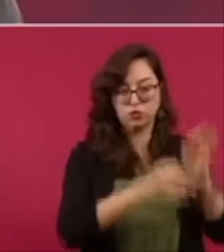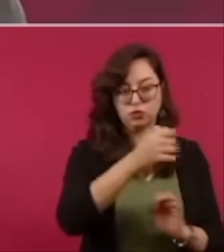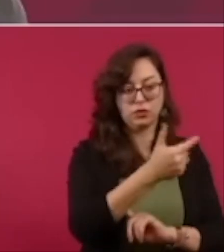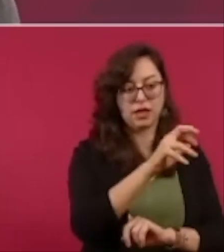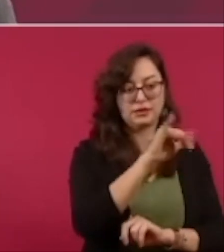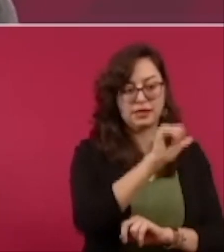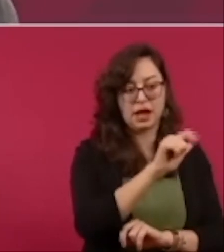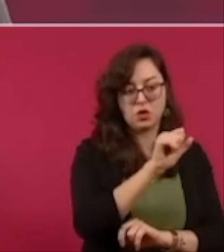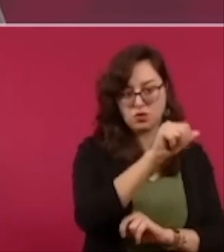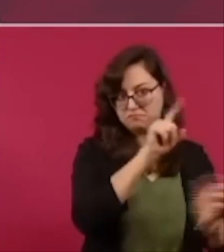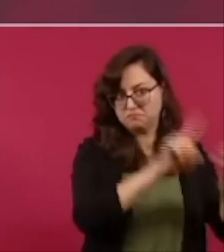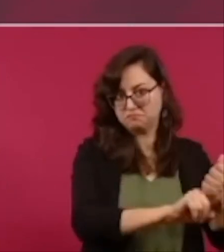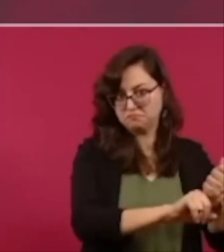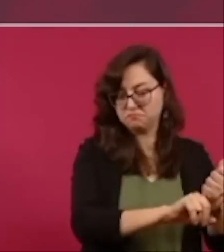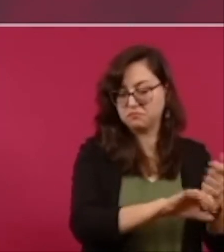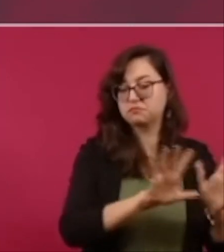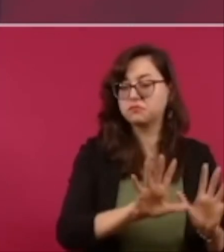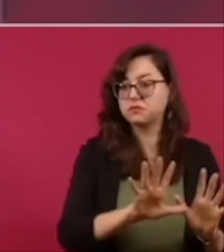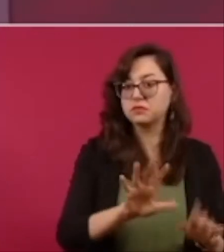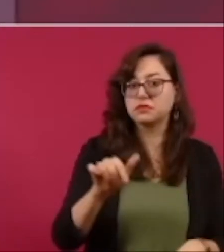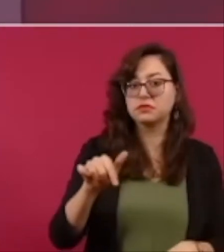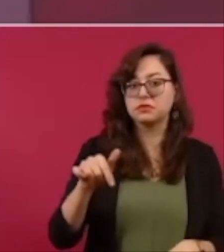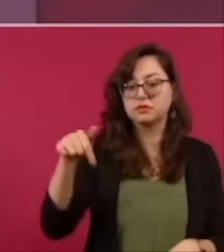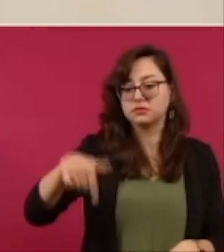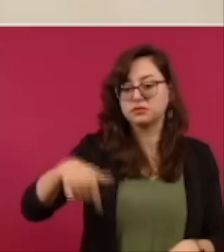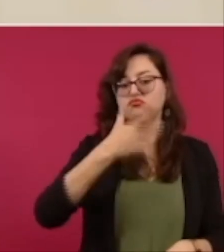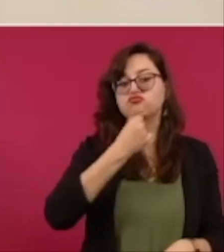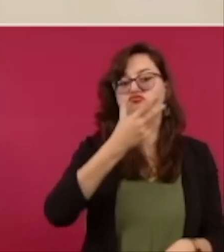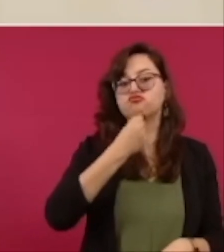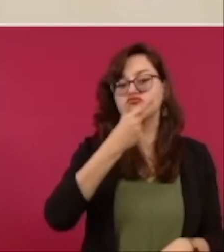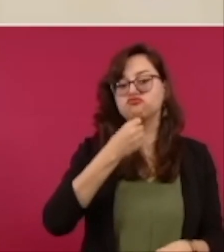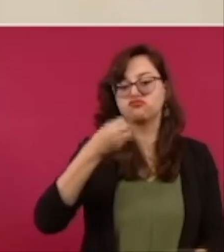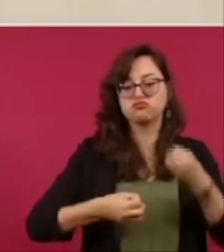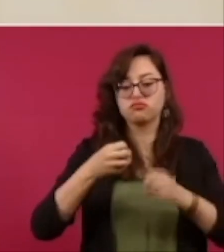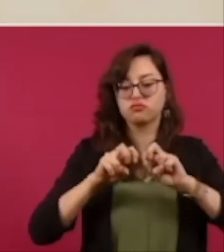acá un magistrado del Poder Judicial, un tribunal